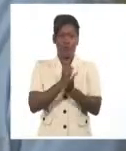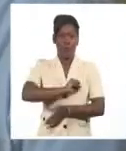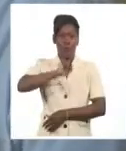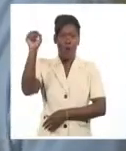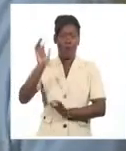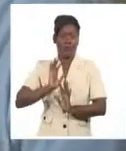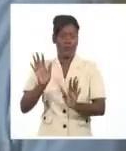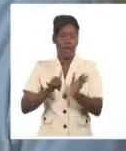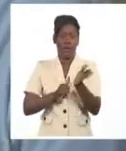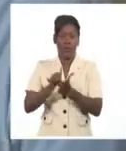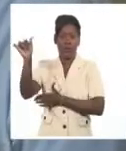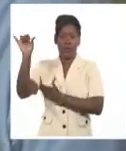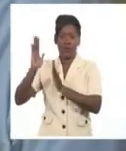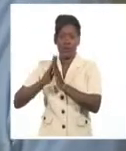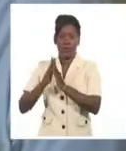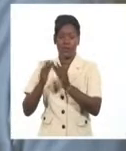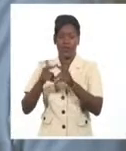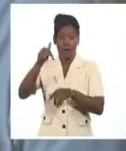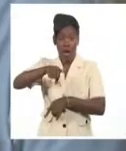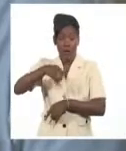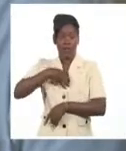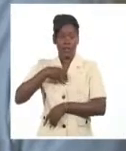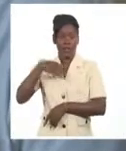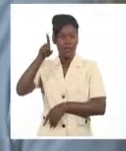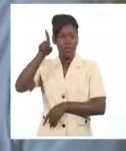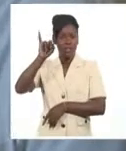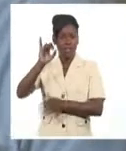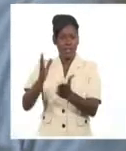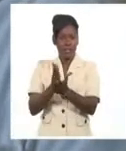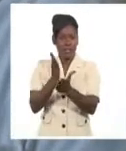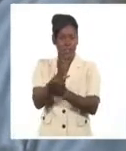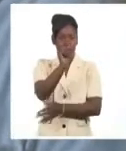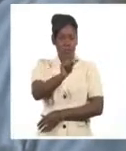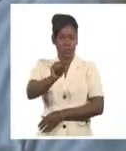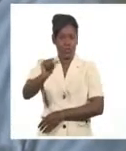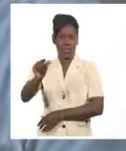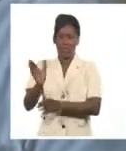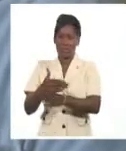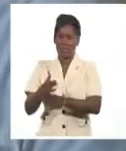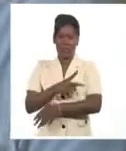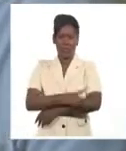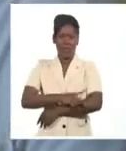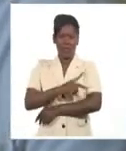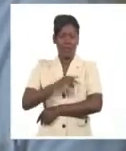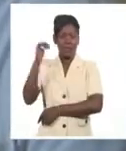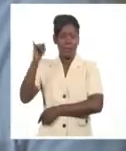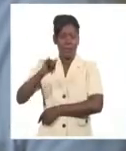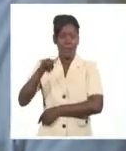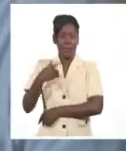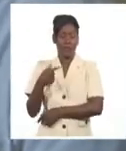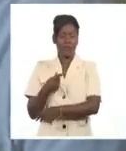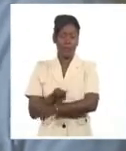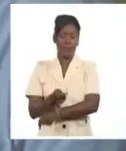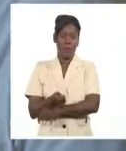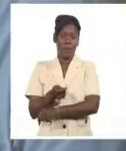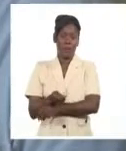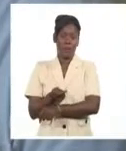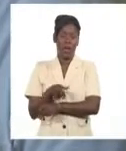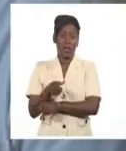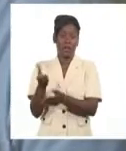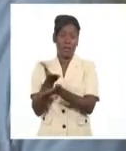y tenemos actualmente 16 residentes aquí en el servicio. Tenemos un servicio que se interrelaciona directamente con